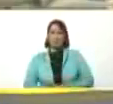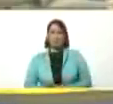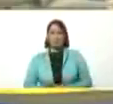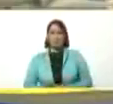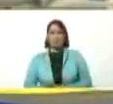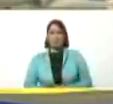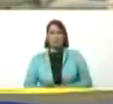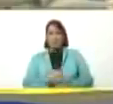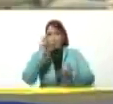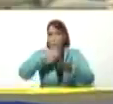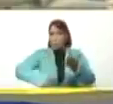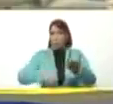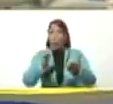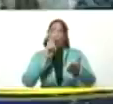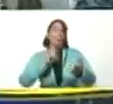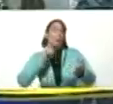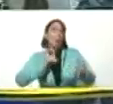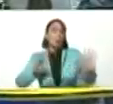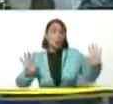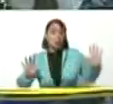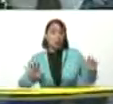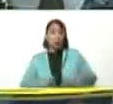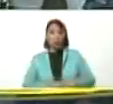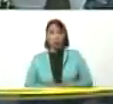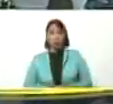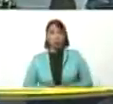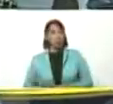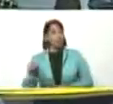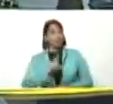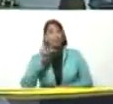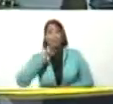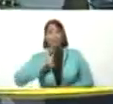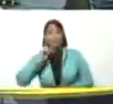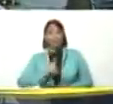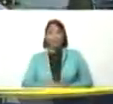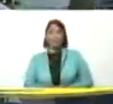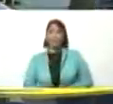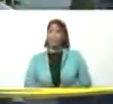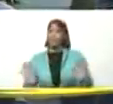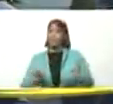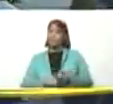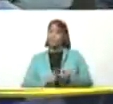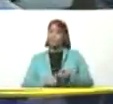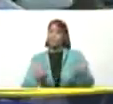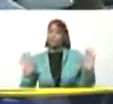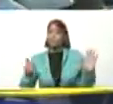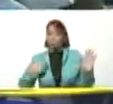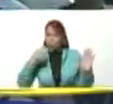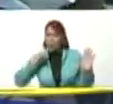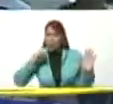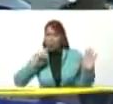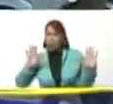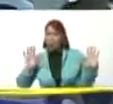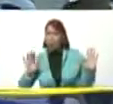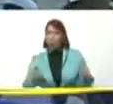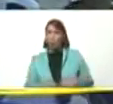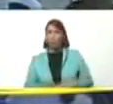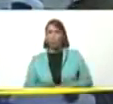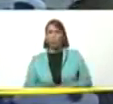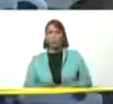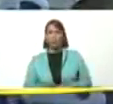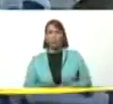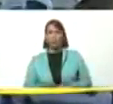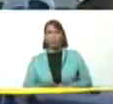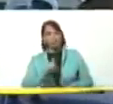El raspacupo. ¿O miento? No miento. Ah, Cilia. Miento. Está